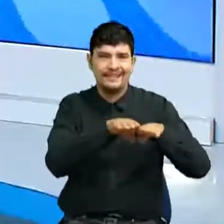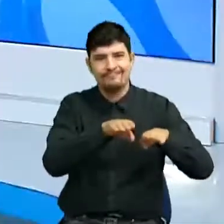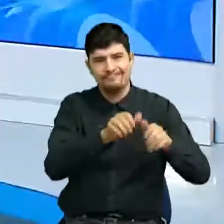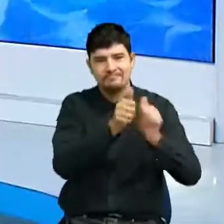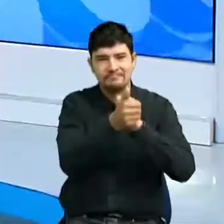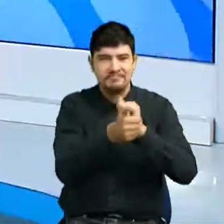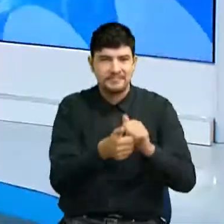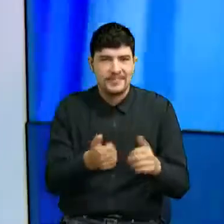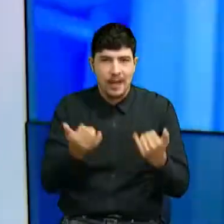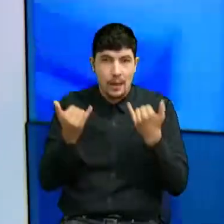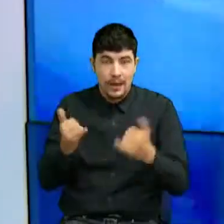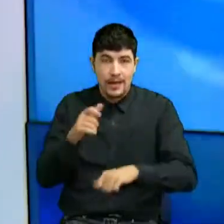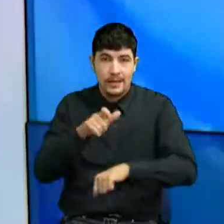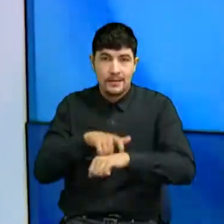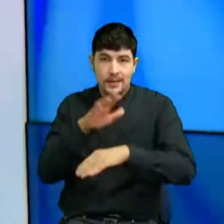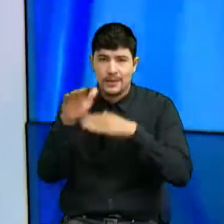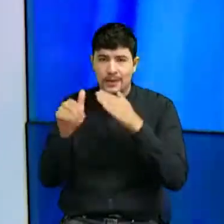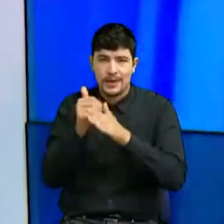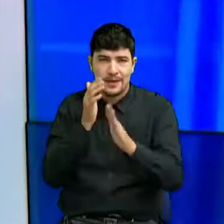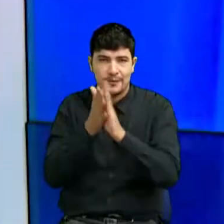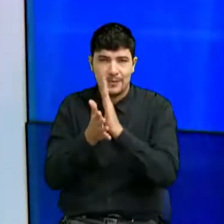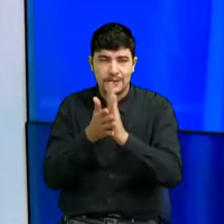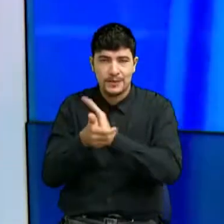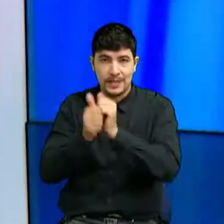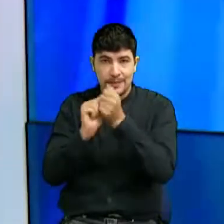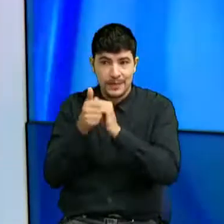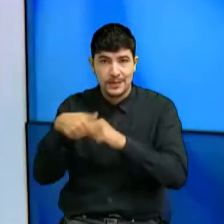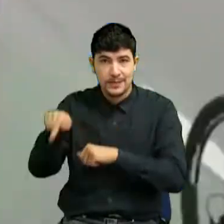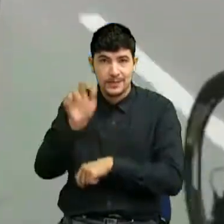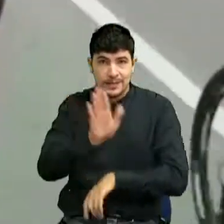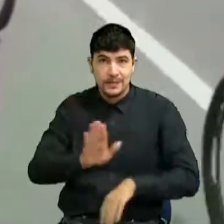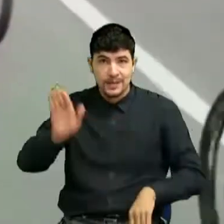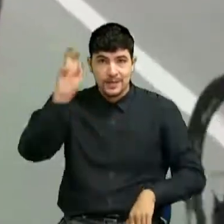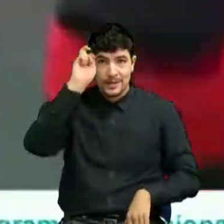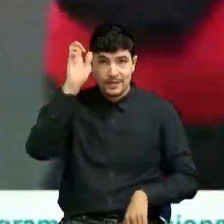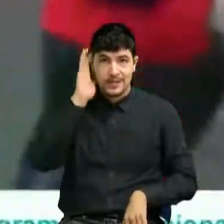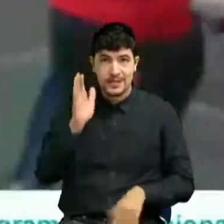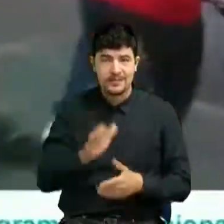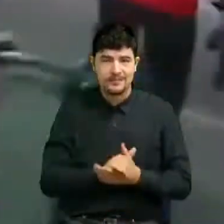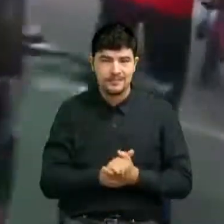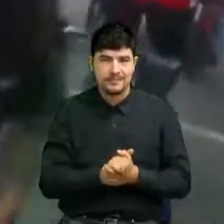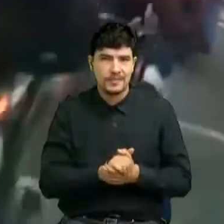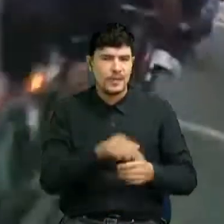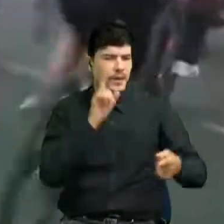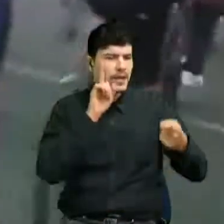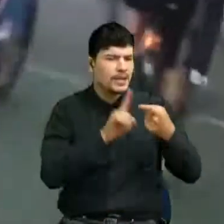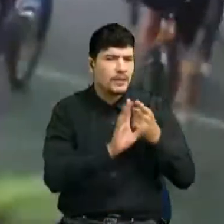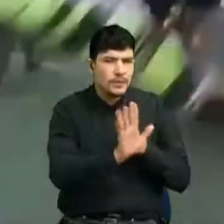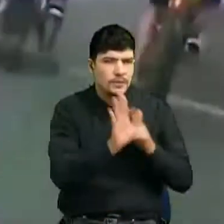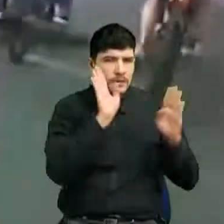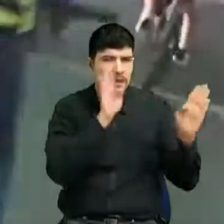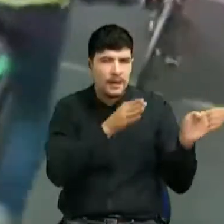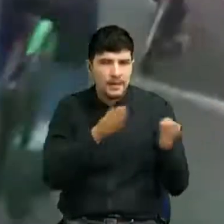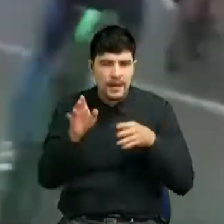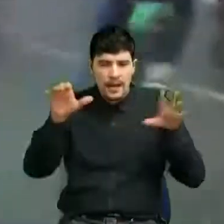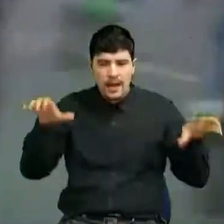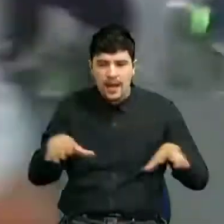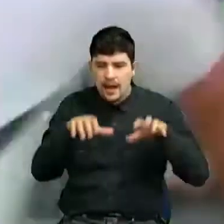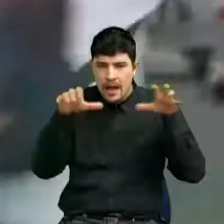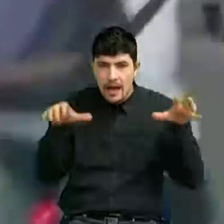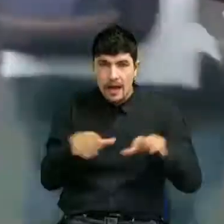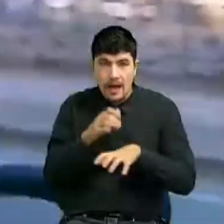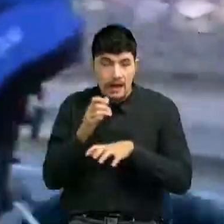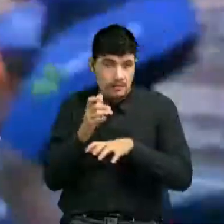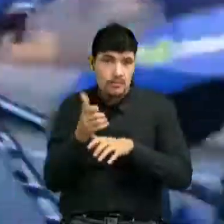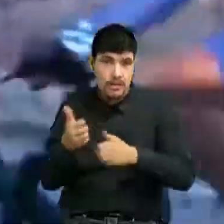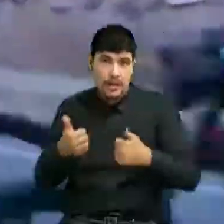Y ese tiempo para presentar la actualidad deportiva de Norte de Santander. Con el objetivo de planificar acciones para el beneficio de los